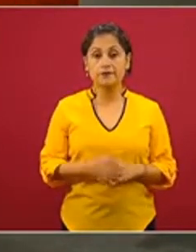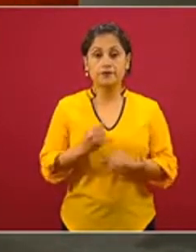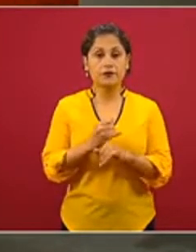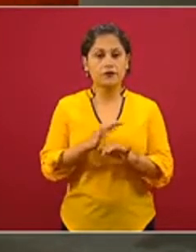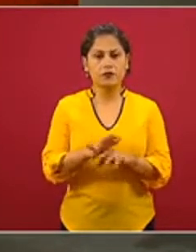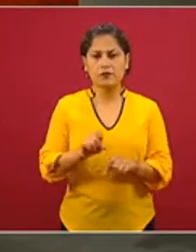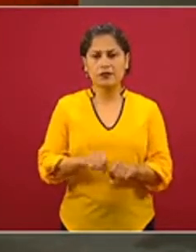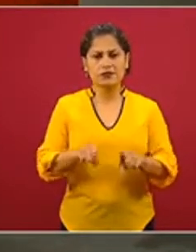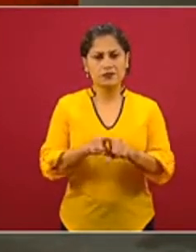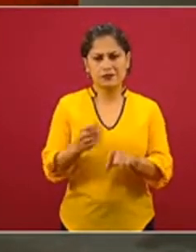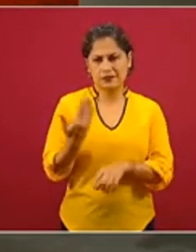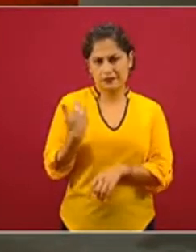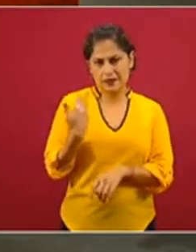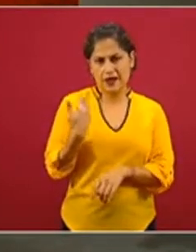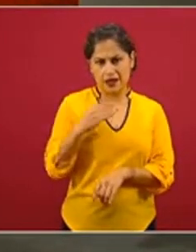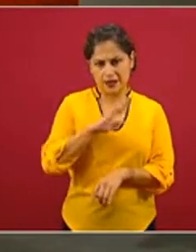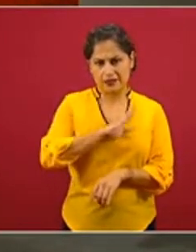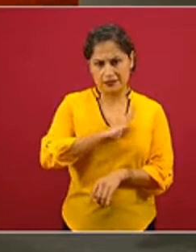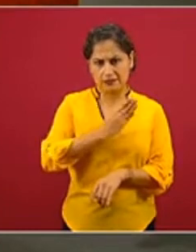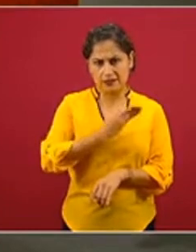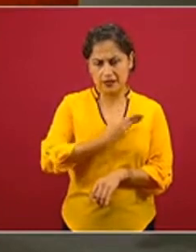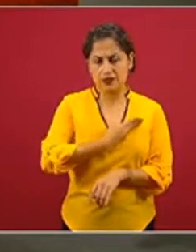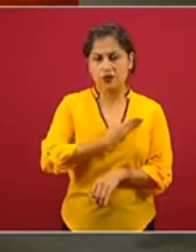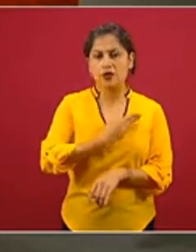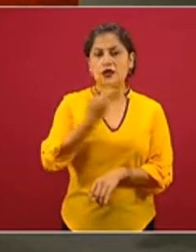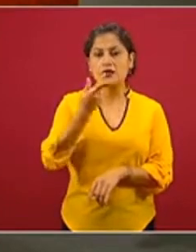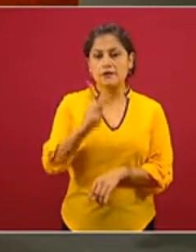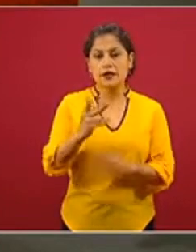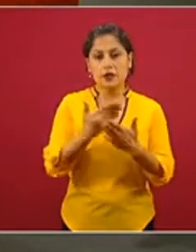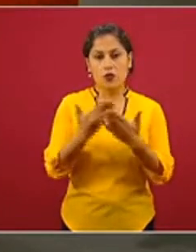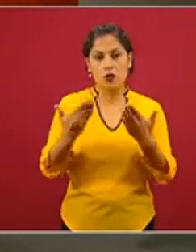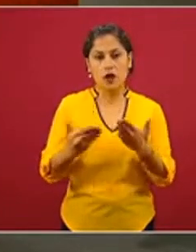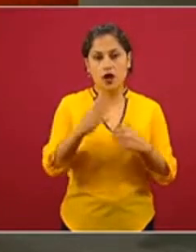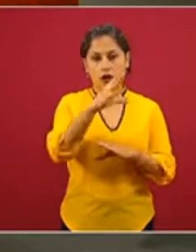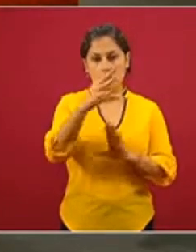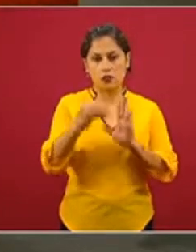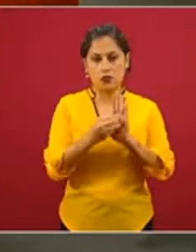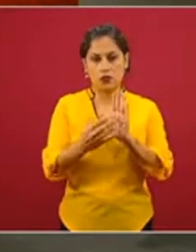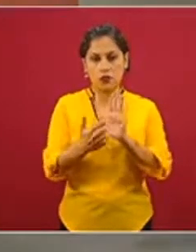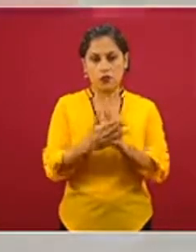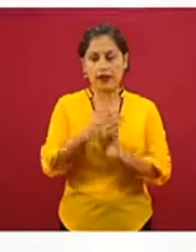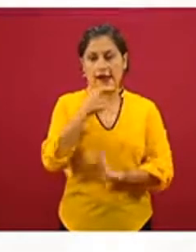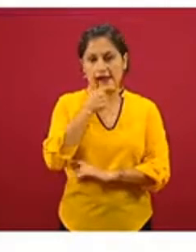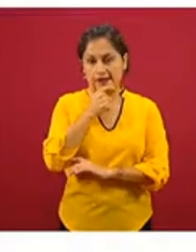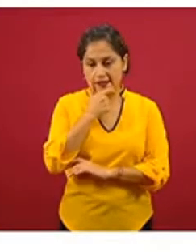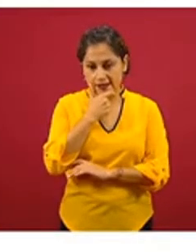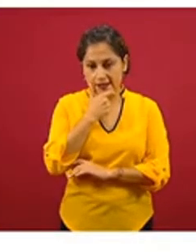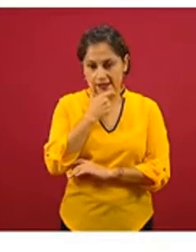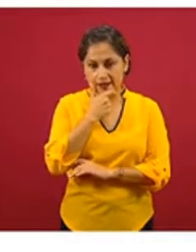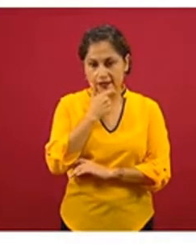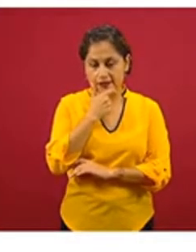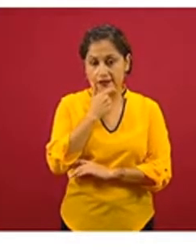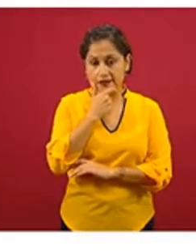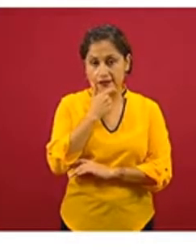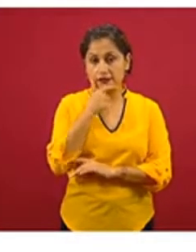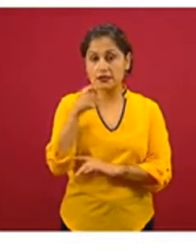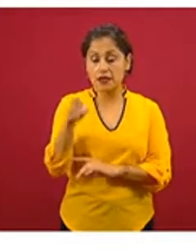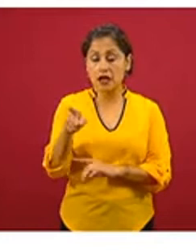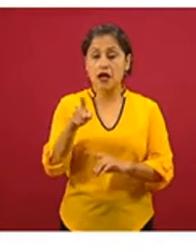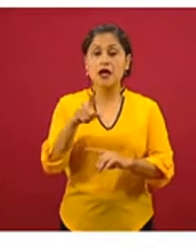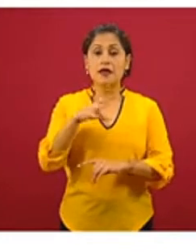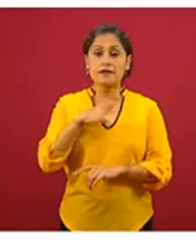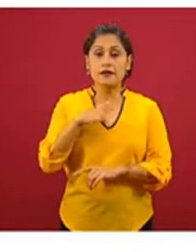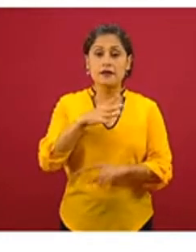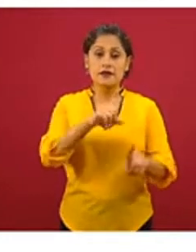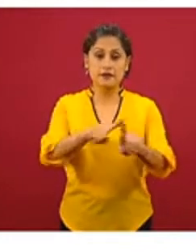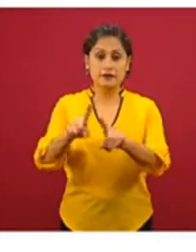ver en español, pero en su original en inglés y que proviene de las fuentes de los Centros de Control de Enfermedades